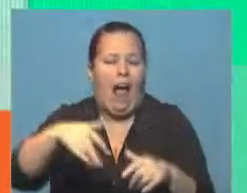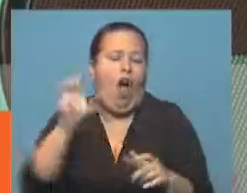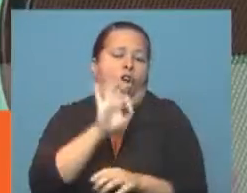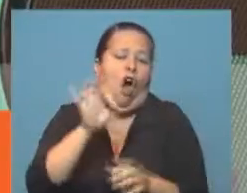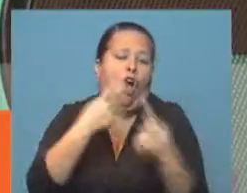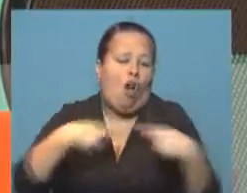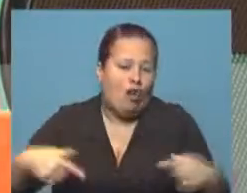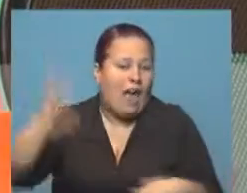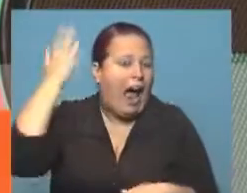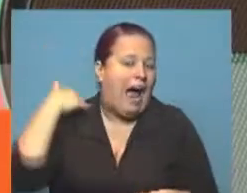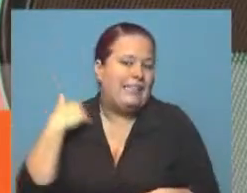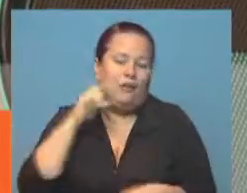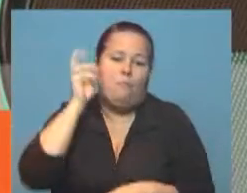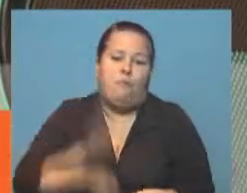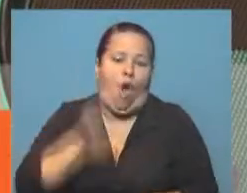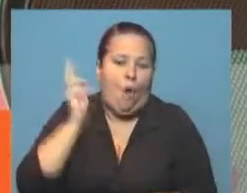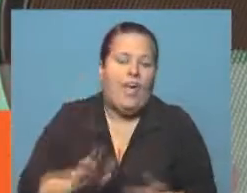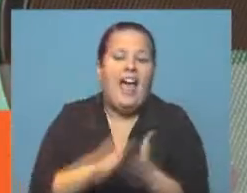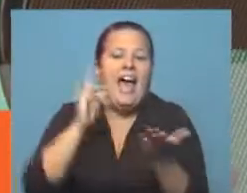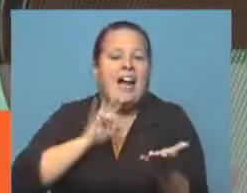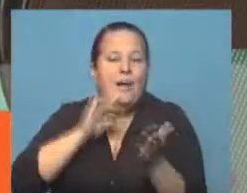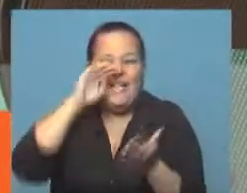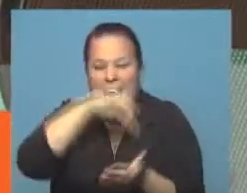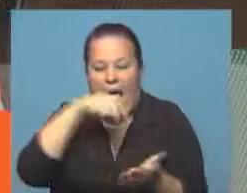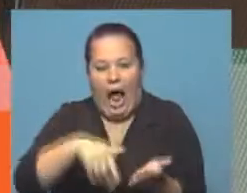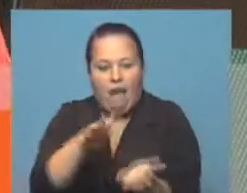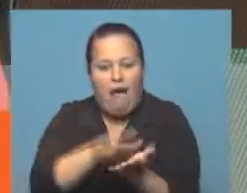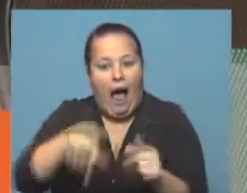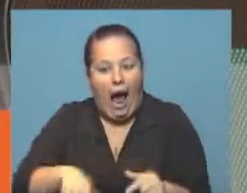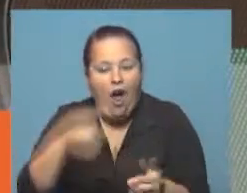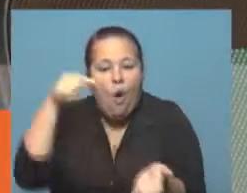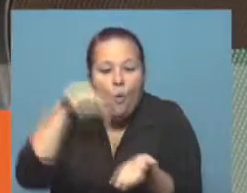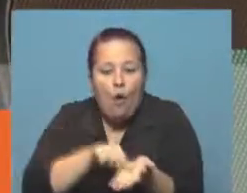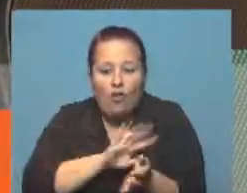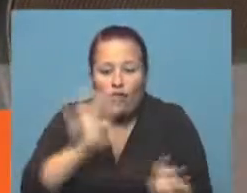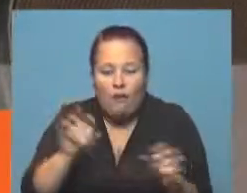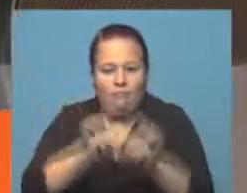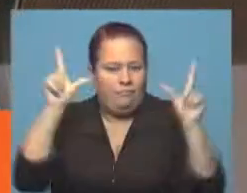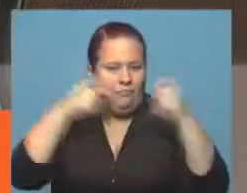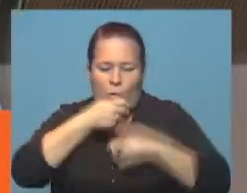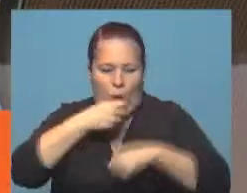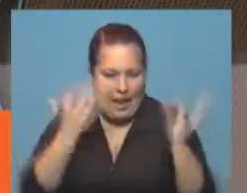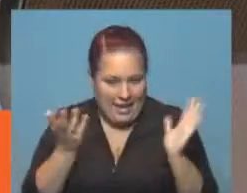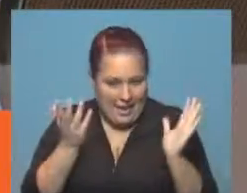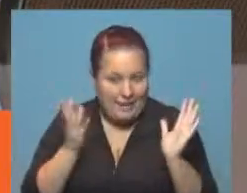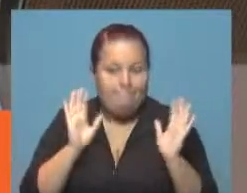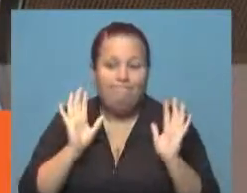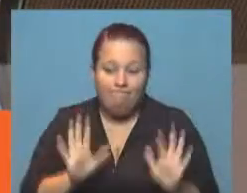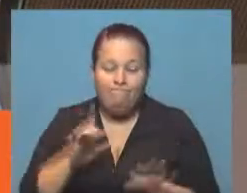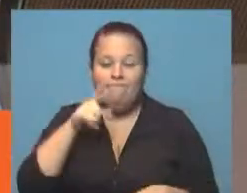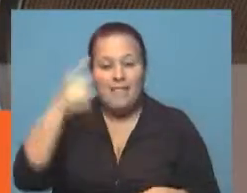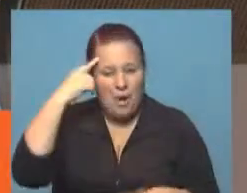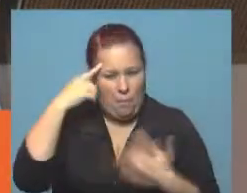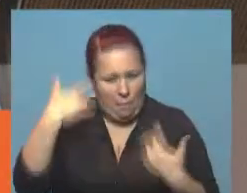acceder a material que antes era absolutamente prohibido. Venía en una revista negro, ahora un botón y aparece cualquier cosa. Claro, Entonces, claro. ¿el cerebro